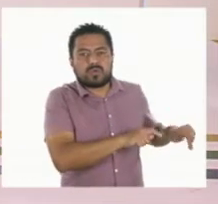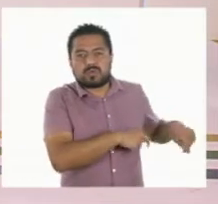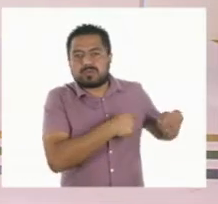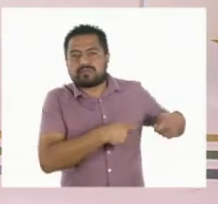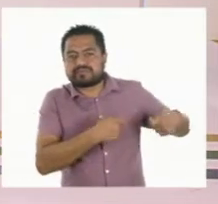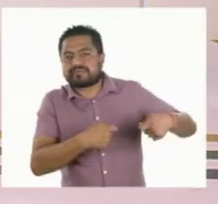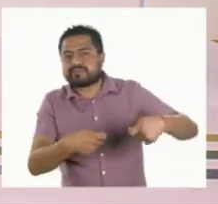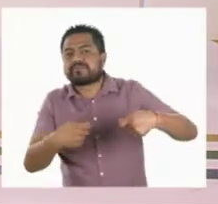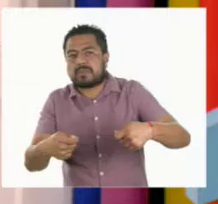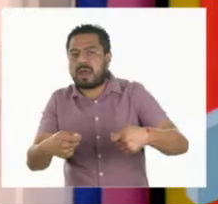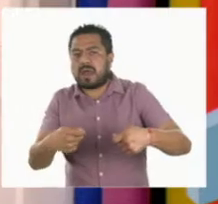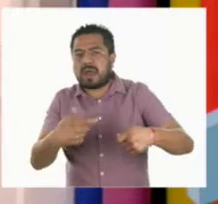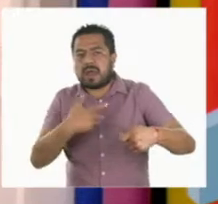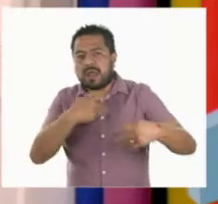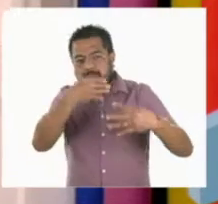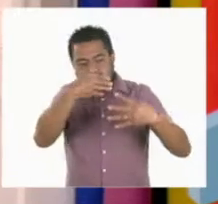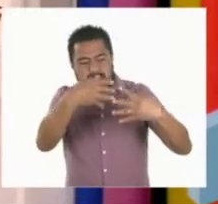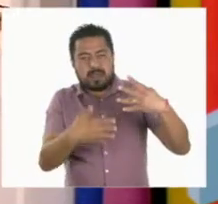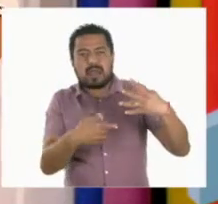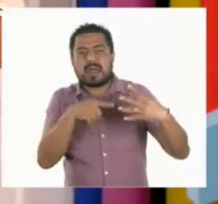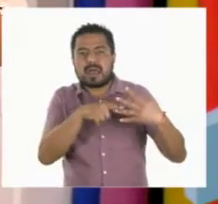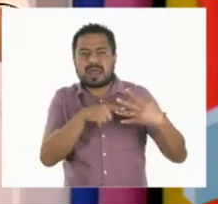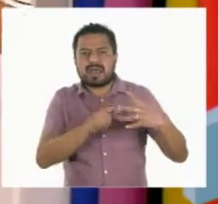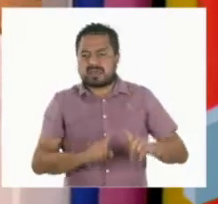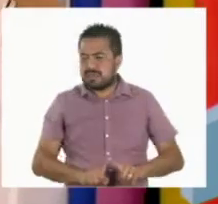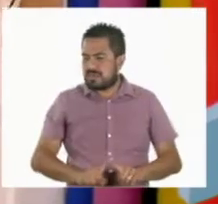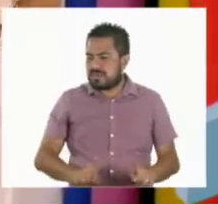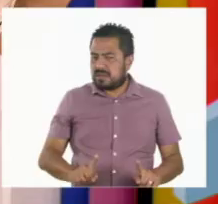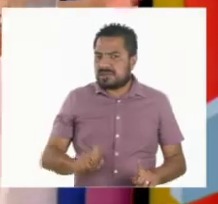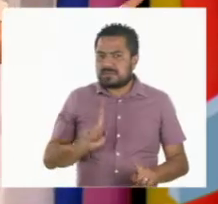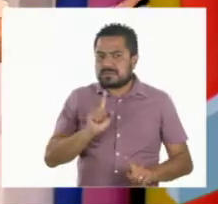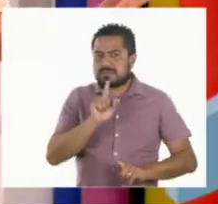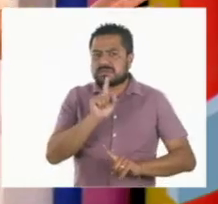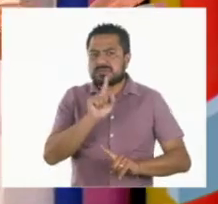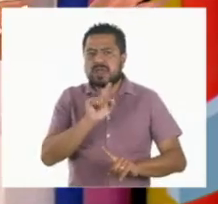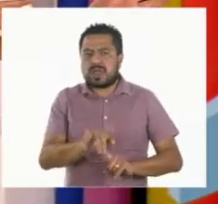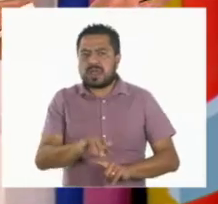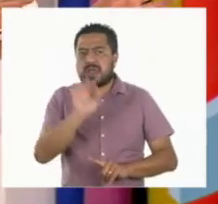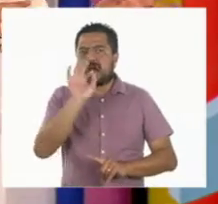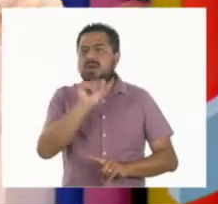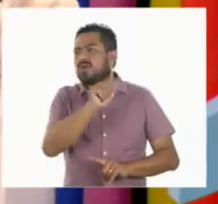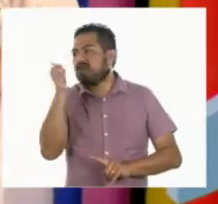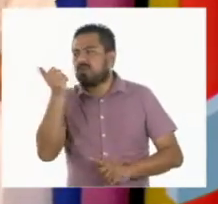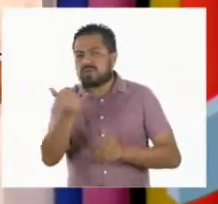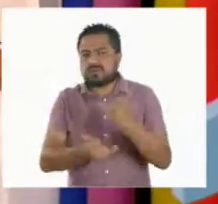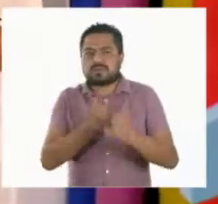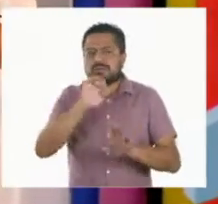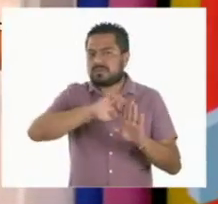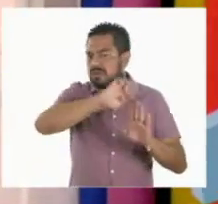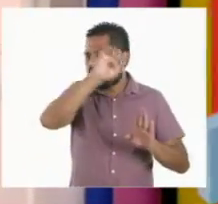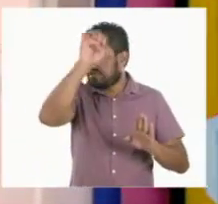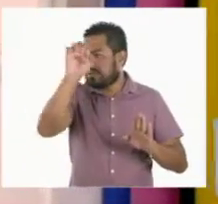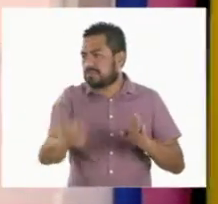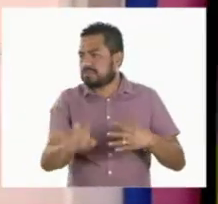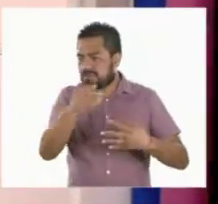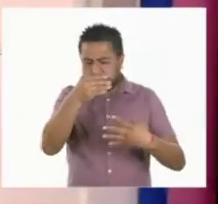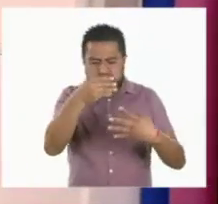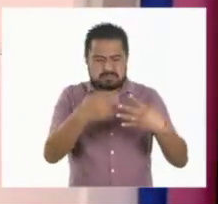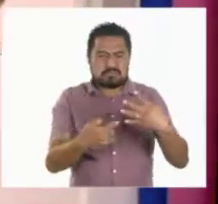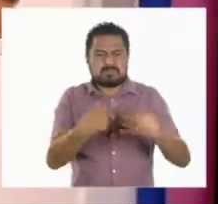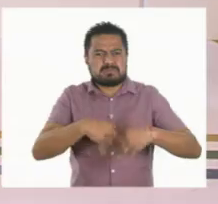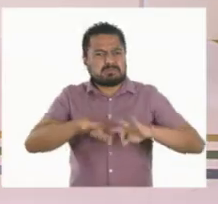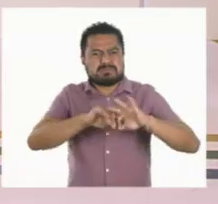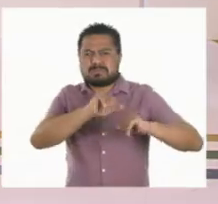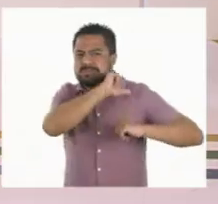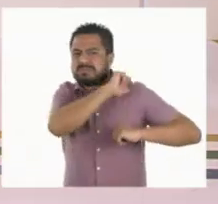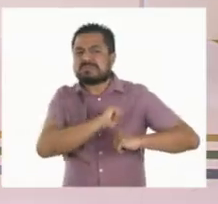tiempo, tienen ciertas características que los vuelven distintos a otros tipos de juegos. Por ejemplo, una de las características